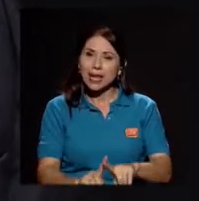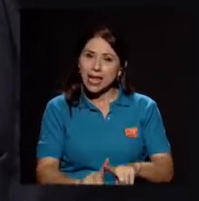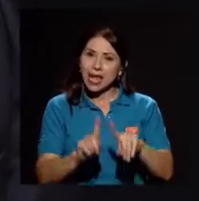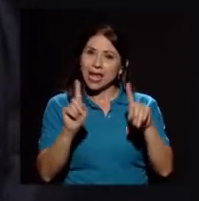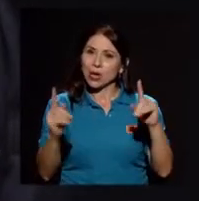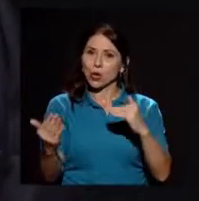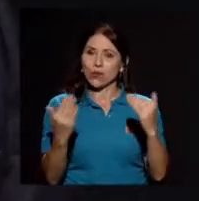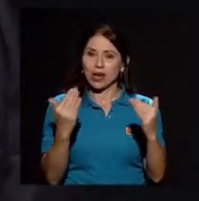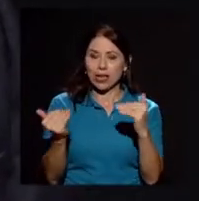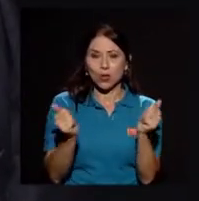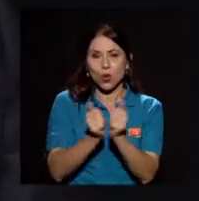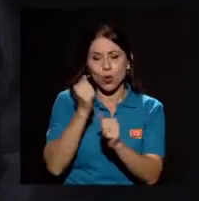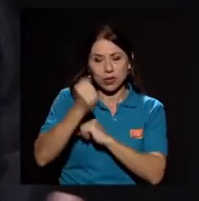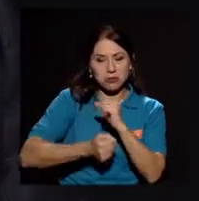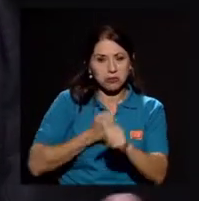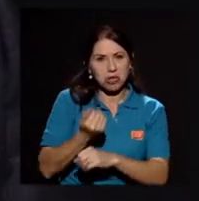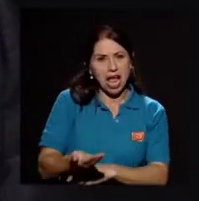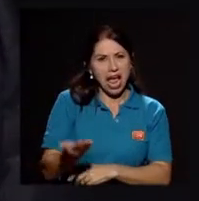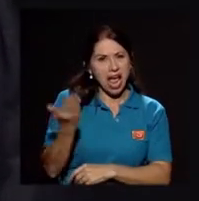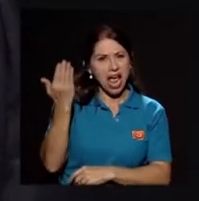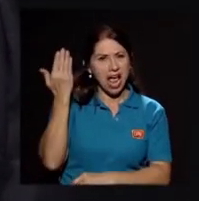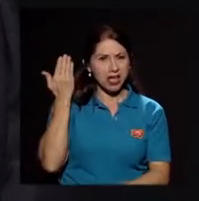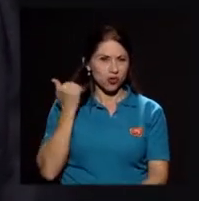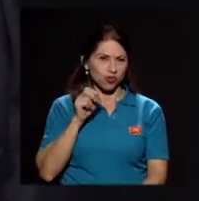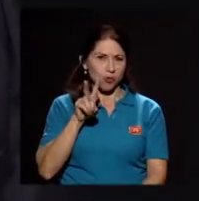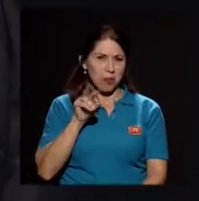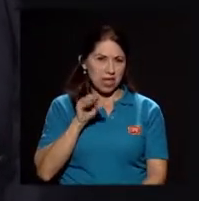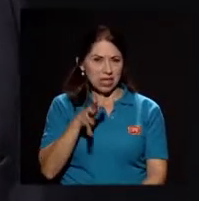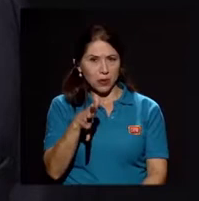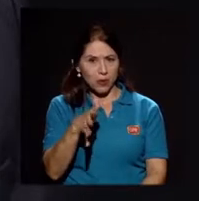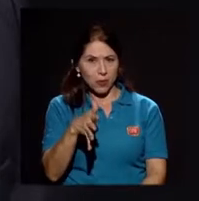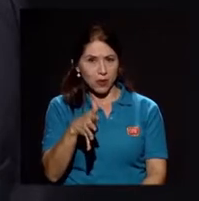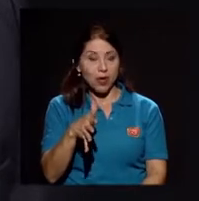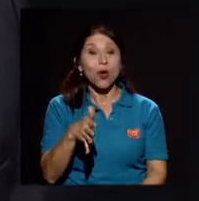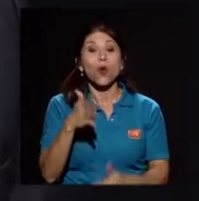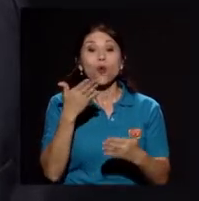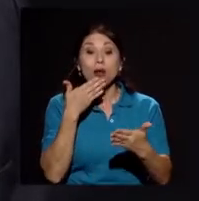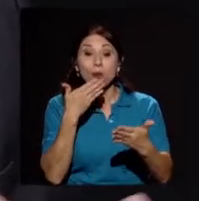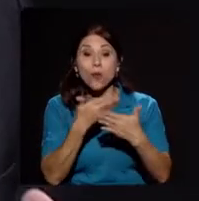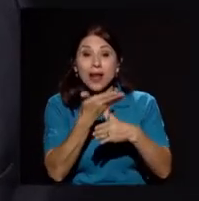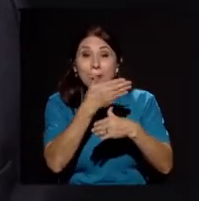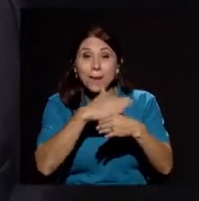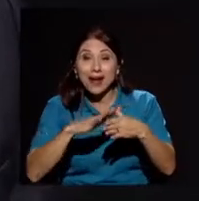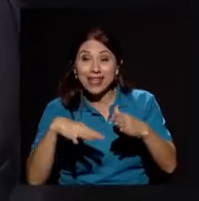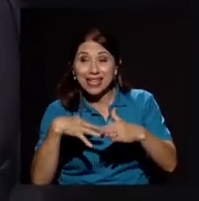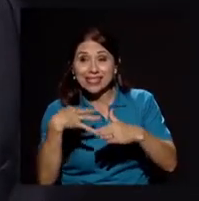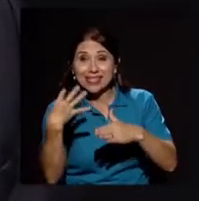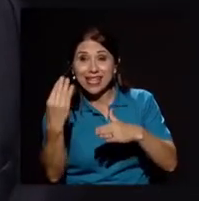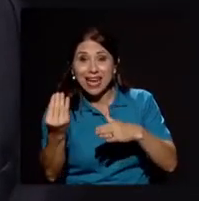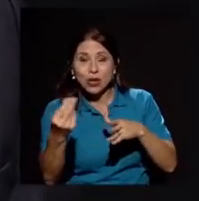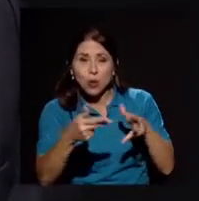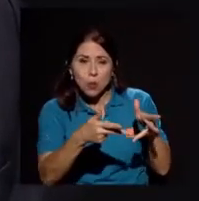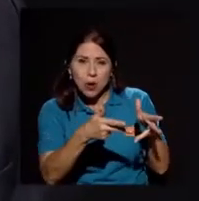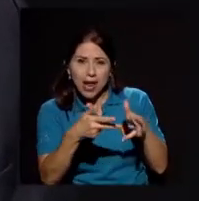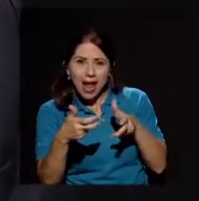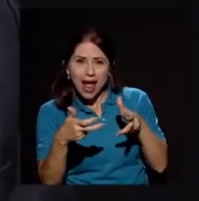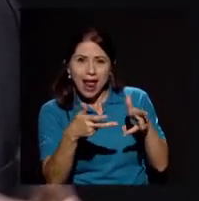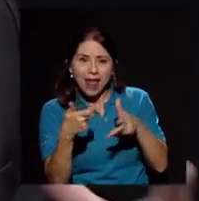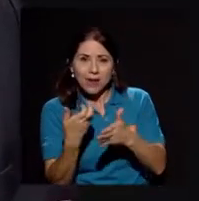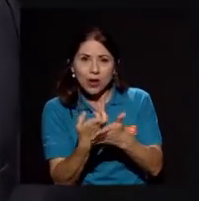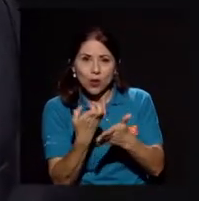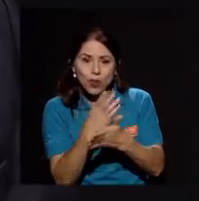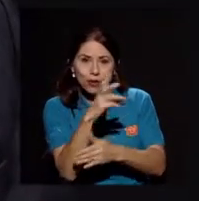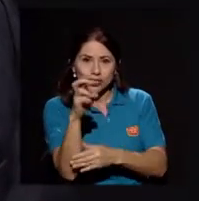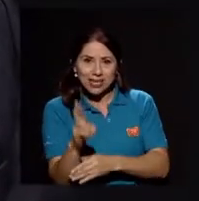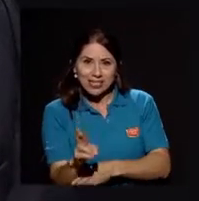algunos años digamos hace unos 15 a 20 años atrás un buen sector externo como que jalaba la economía costarricense y así en general que